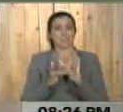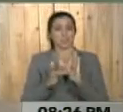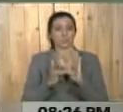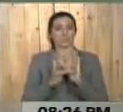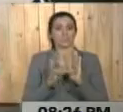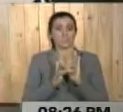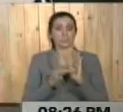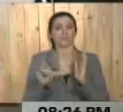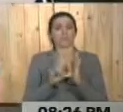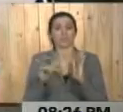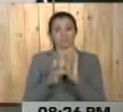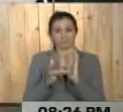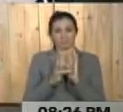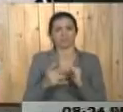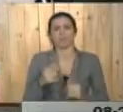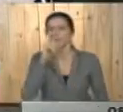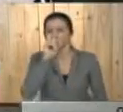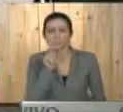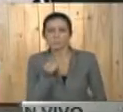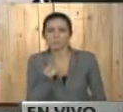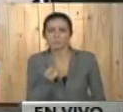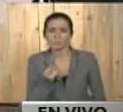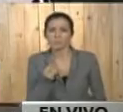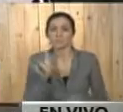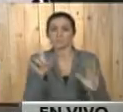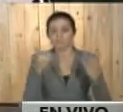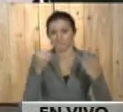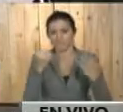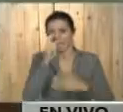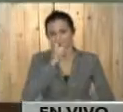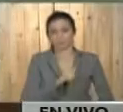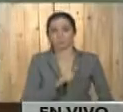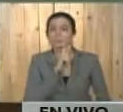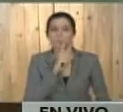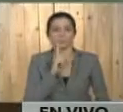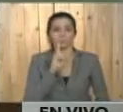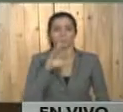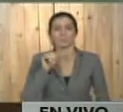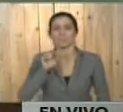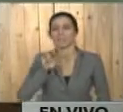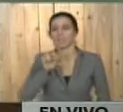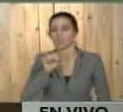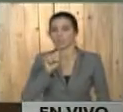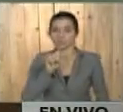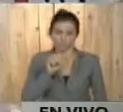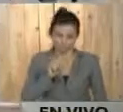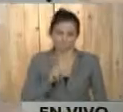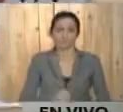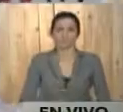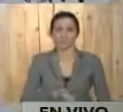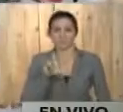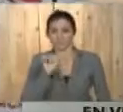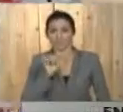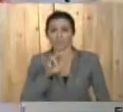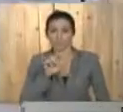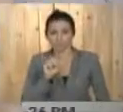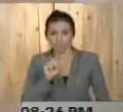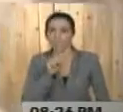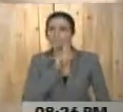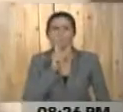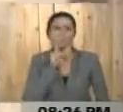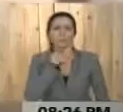¿viste? Qué bueno. ¿Qué edad tienes? 16. ¿Cómo te llamas? Carlos Fernández. Carlos Fernández. ¿Y cómo te llamas